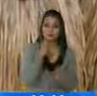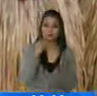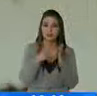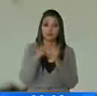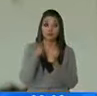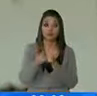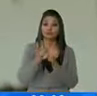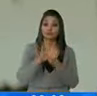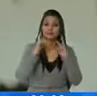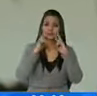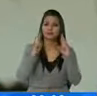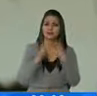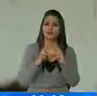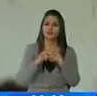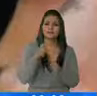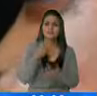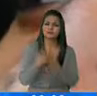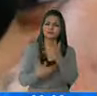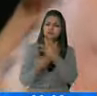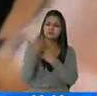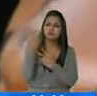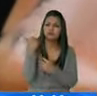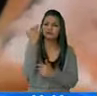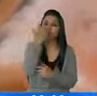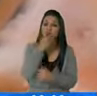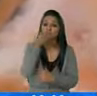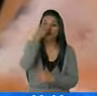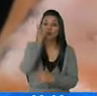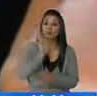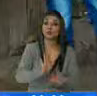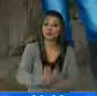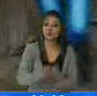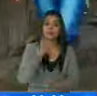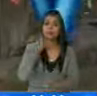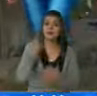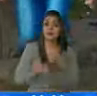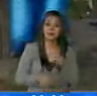reconocimiento de lo ancestral, el reconocimiento de la cultura, para que